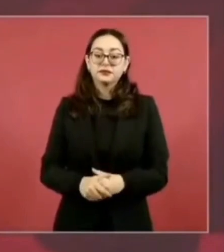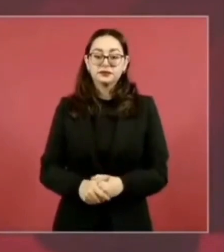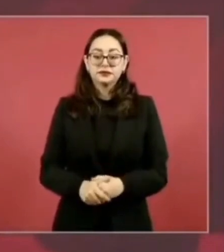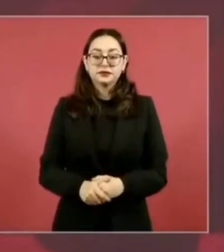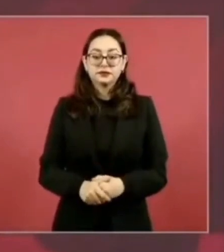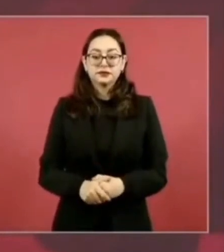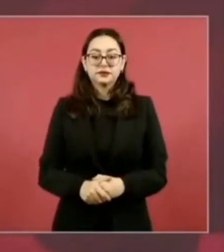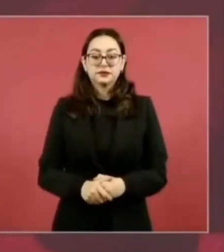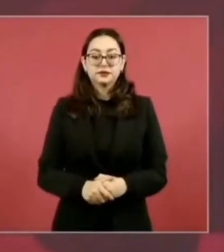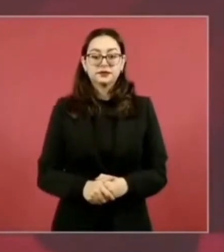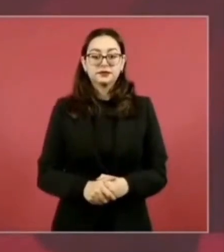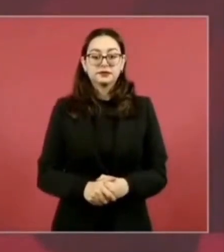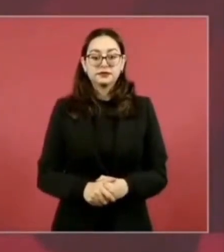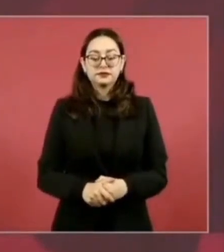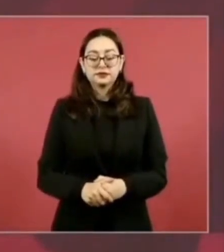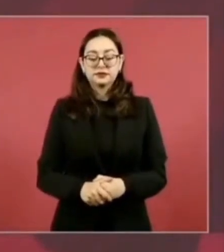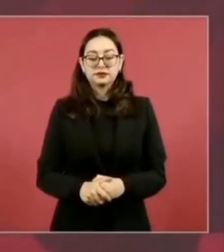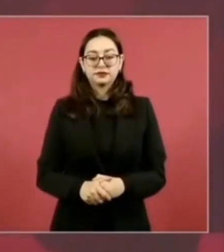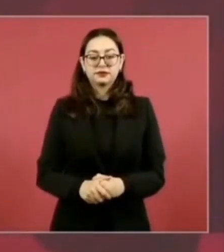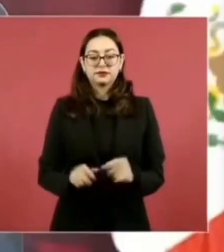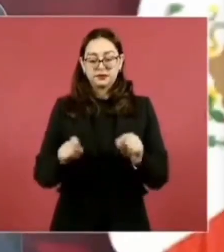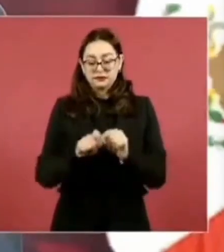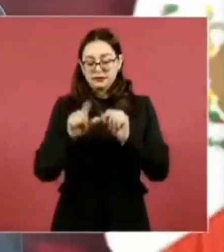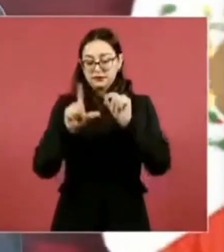¿Qué más nos ha protegido en México?